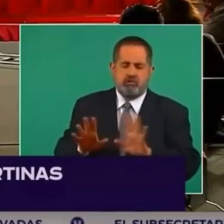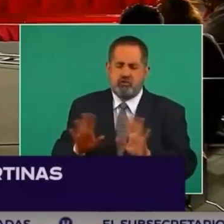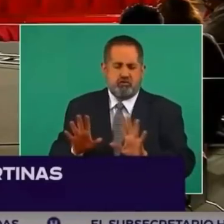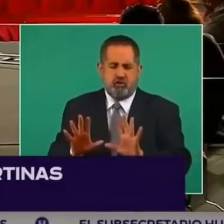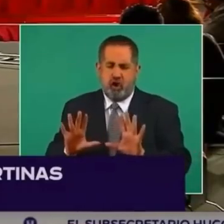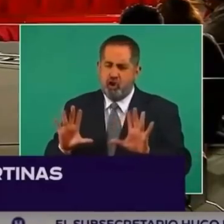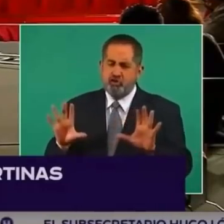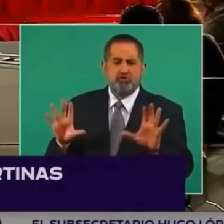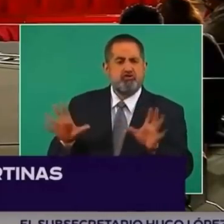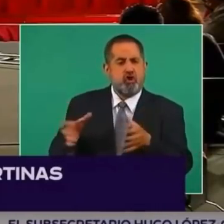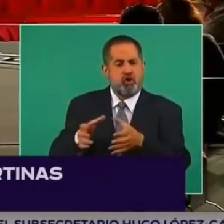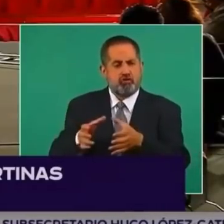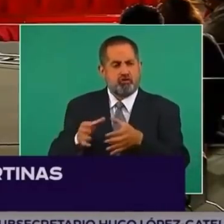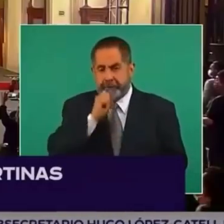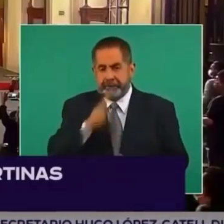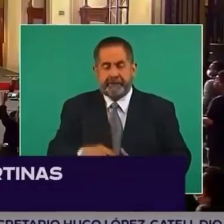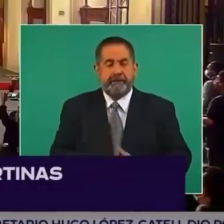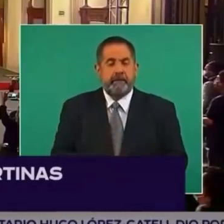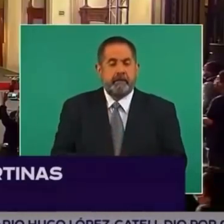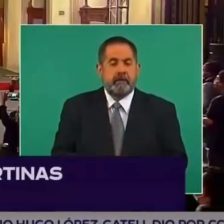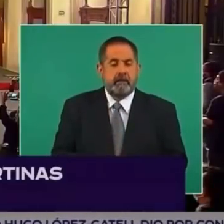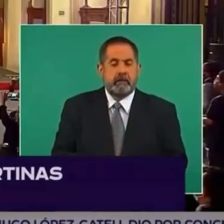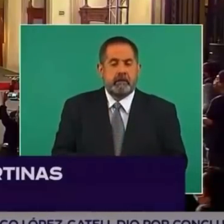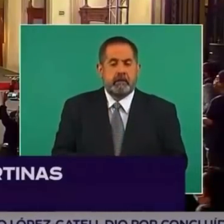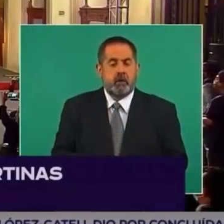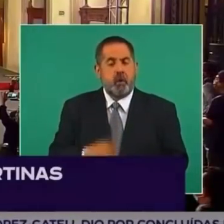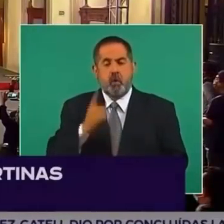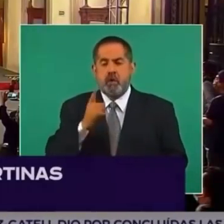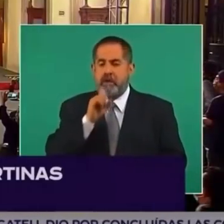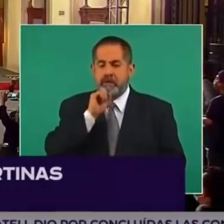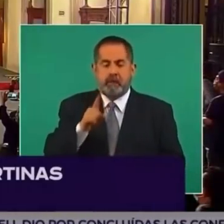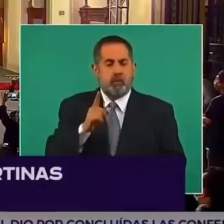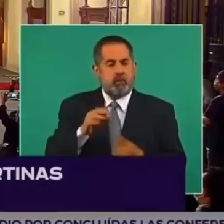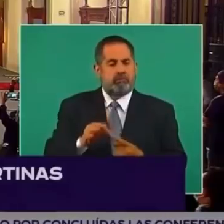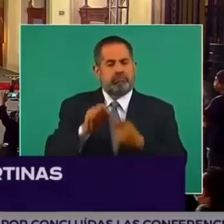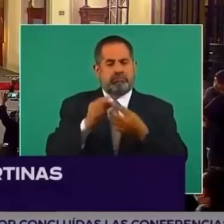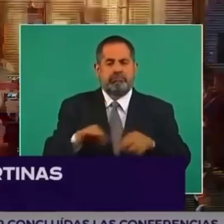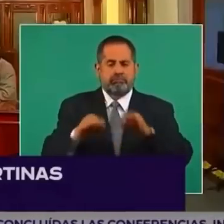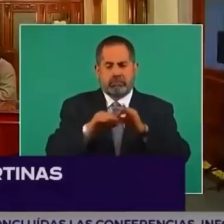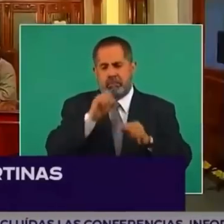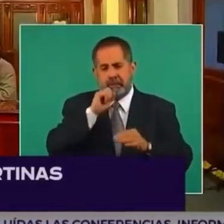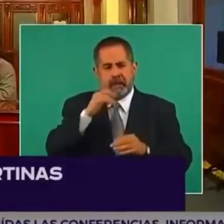los contagios y todo eso está relativamente bien controlado en Estados Unidos, pero se sigue dando